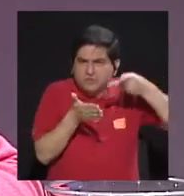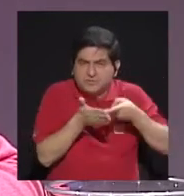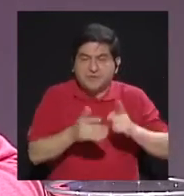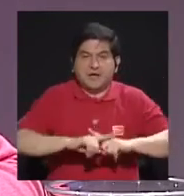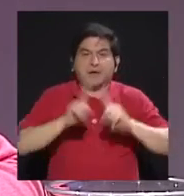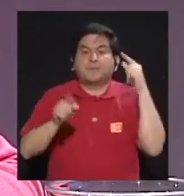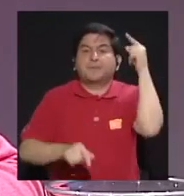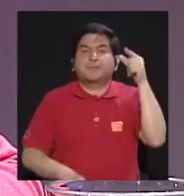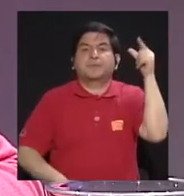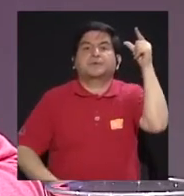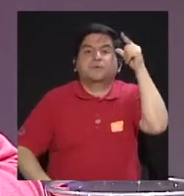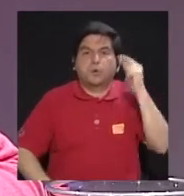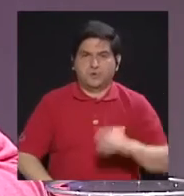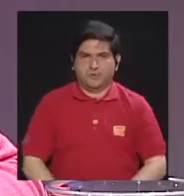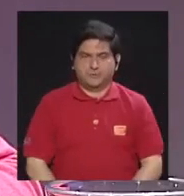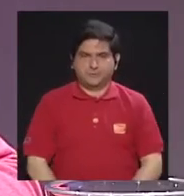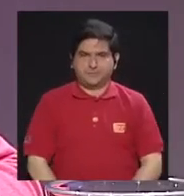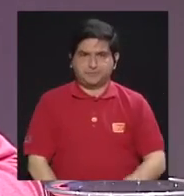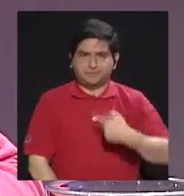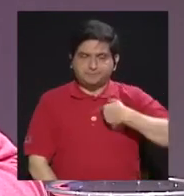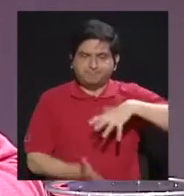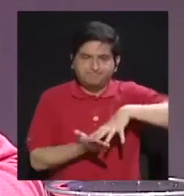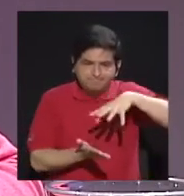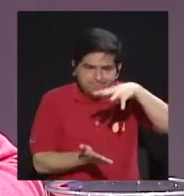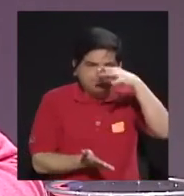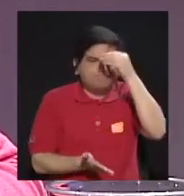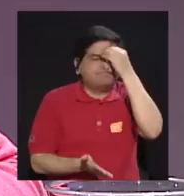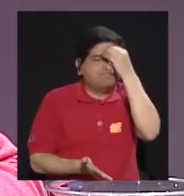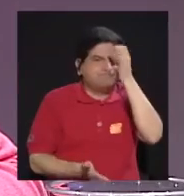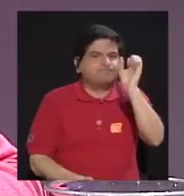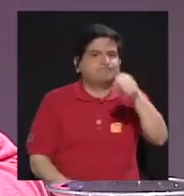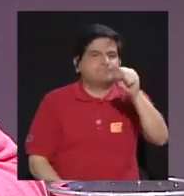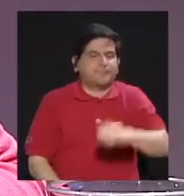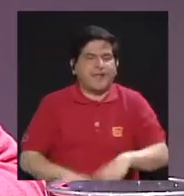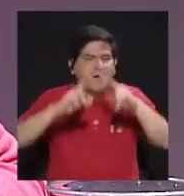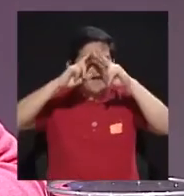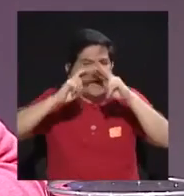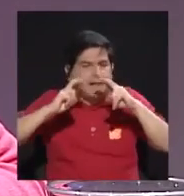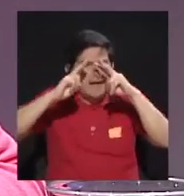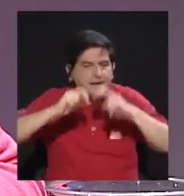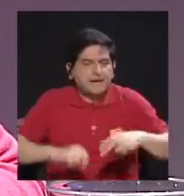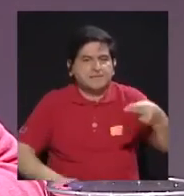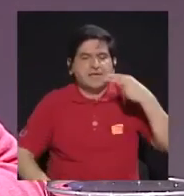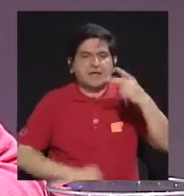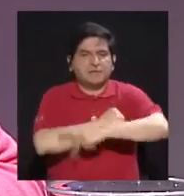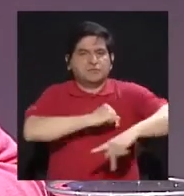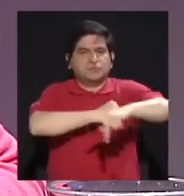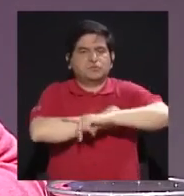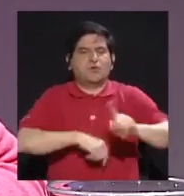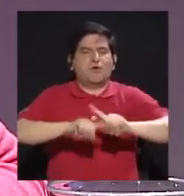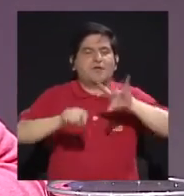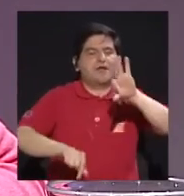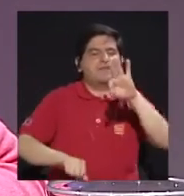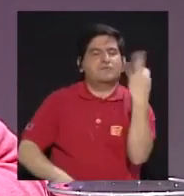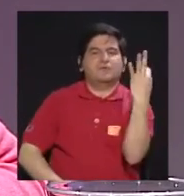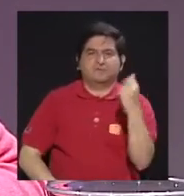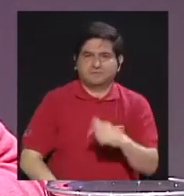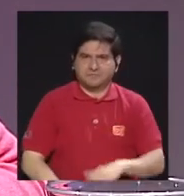pero obviamente tuve que aprender a leer la historia de mi país de otra